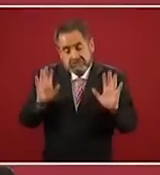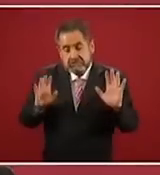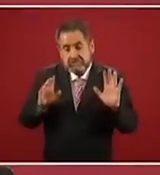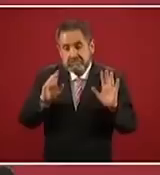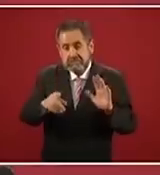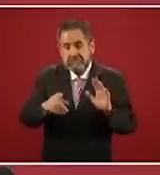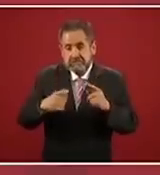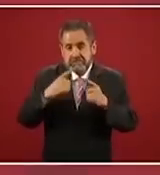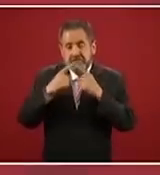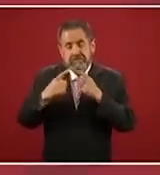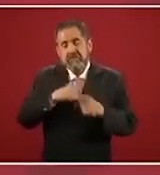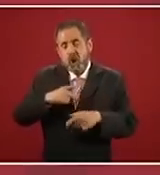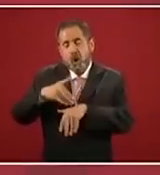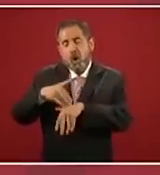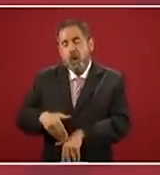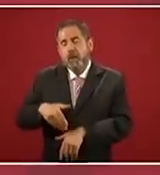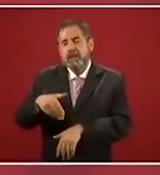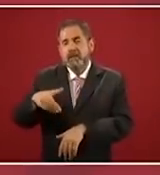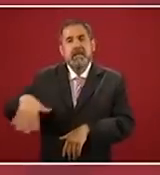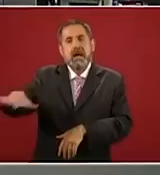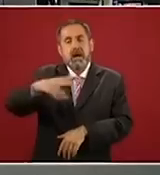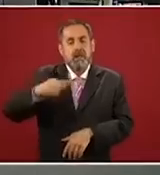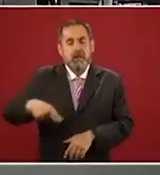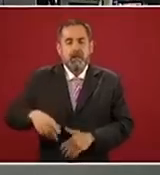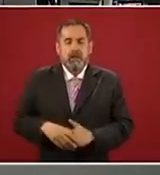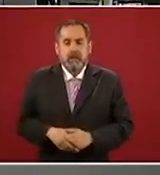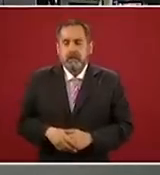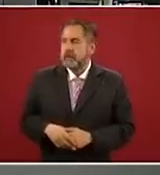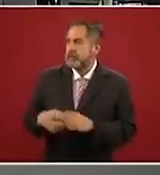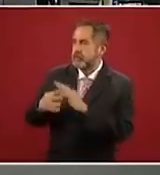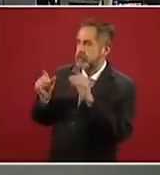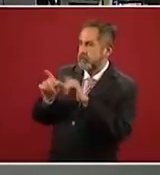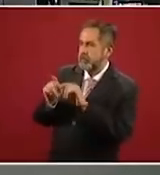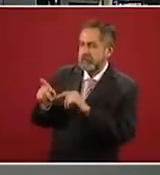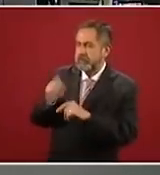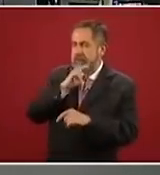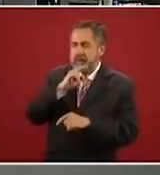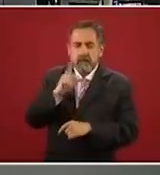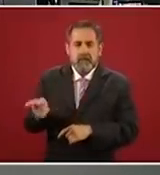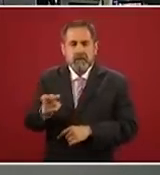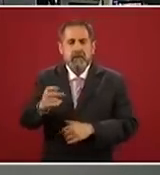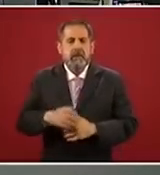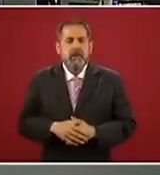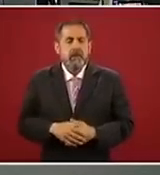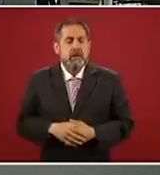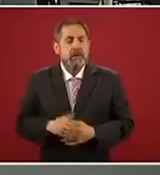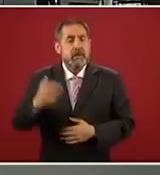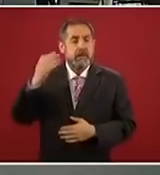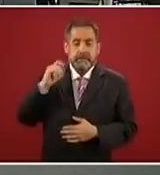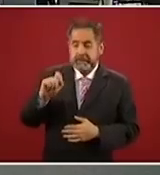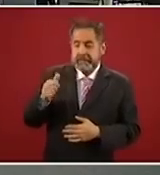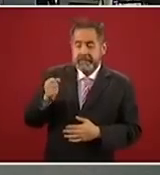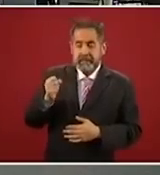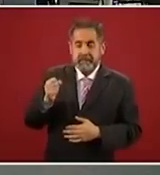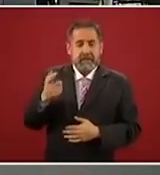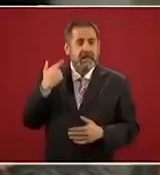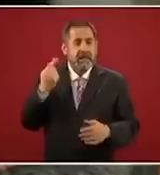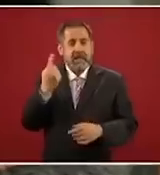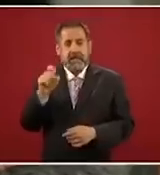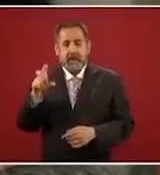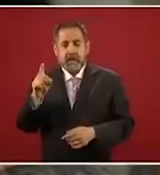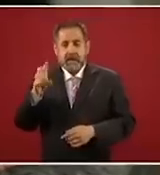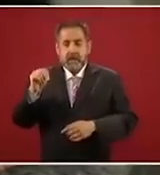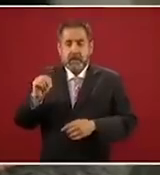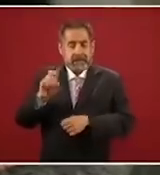lo tendríamos que hacer. Presidente, ya rápido, muy, muy breve otra pregunta. El 26 de septiembre pasado, hace 139 días,